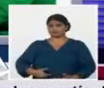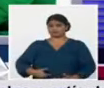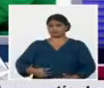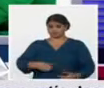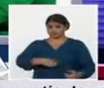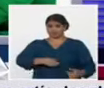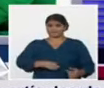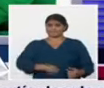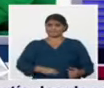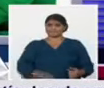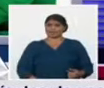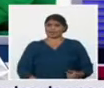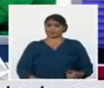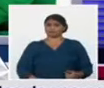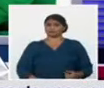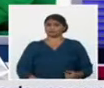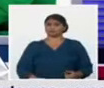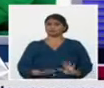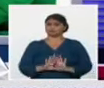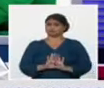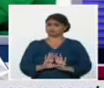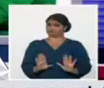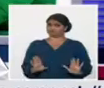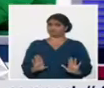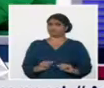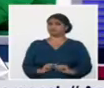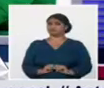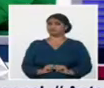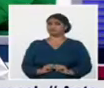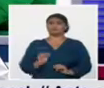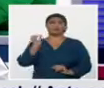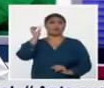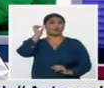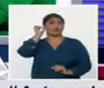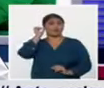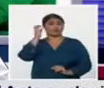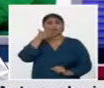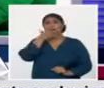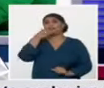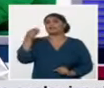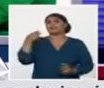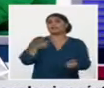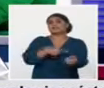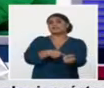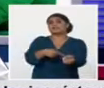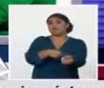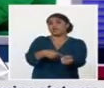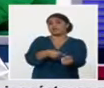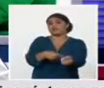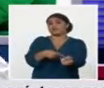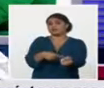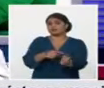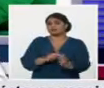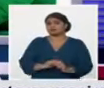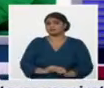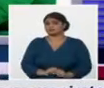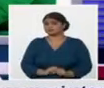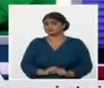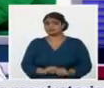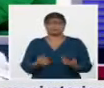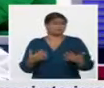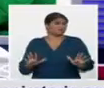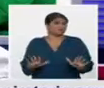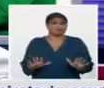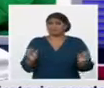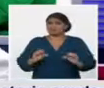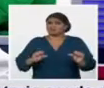se hizo un diagnóstico de diabetes gestacional y presentó un grupo de complicaciones, incluso